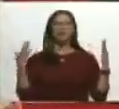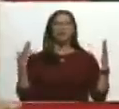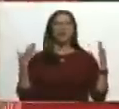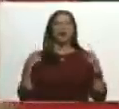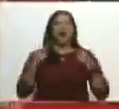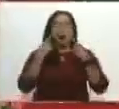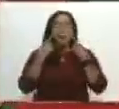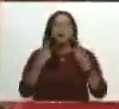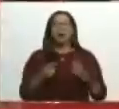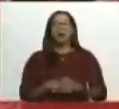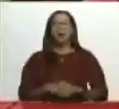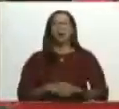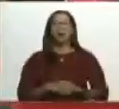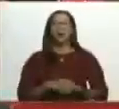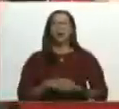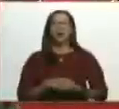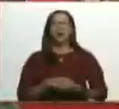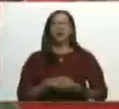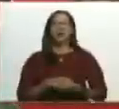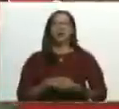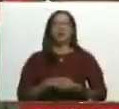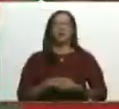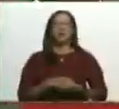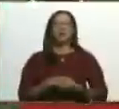Vamos a ver.